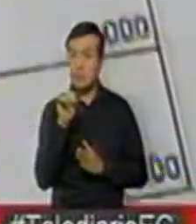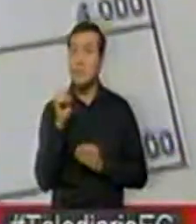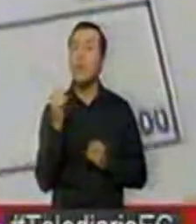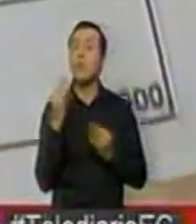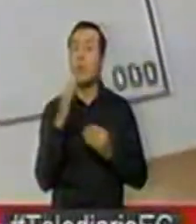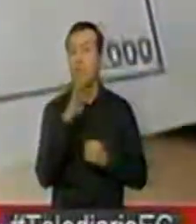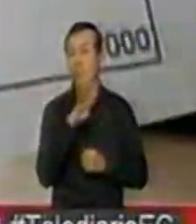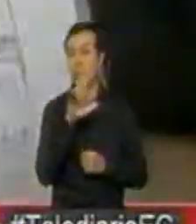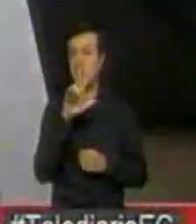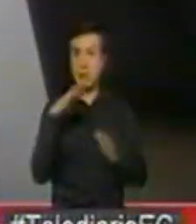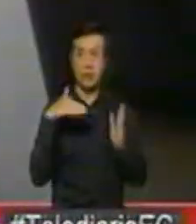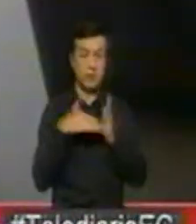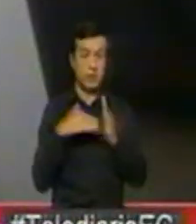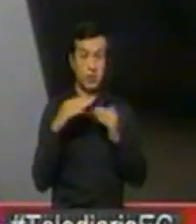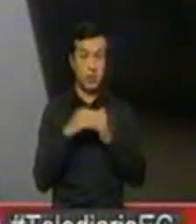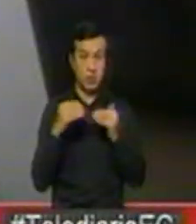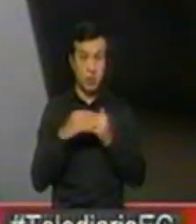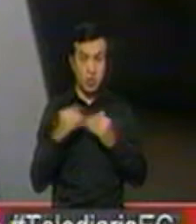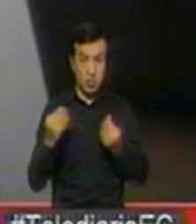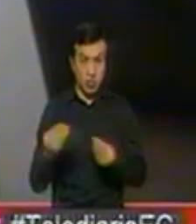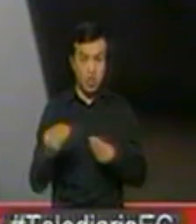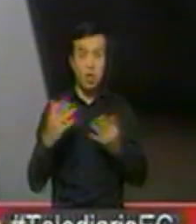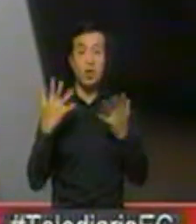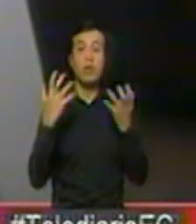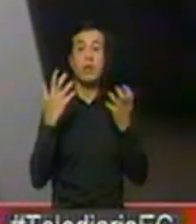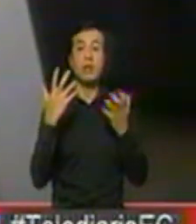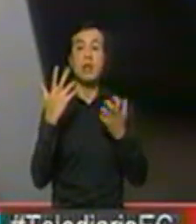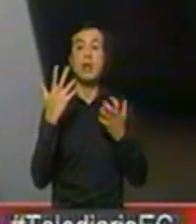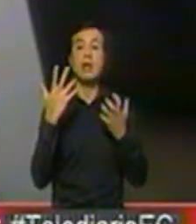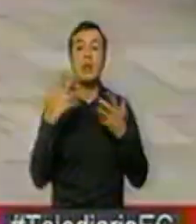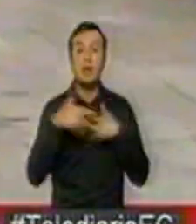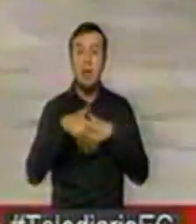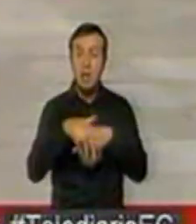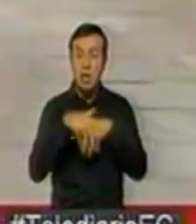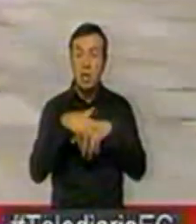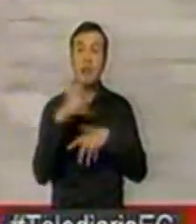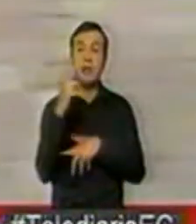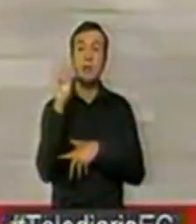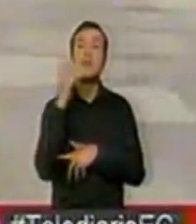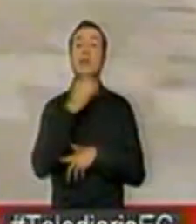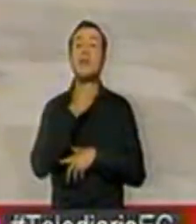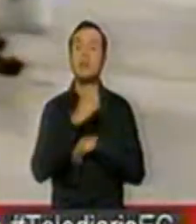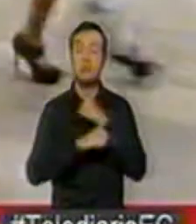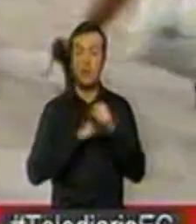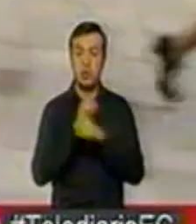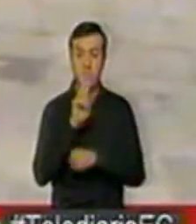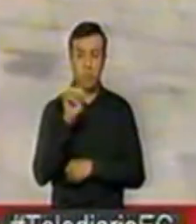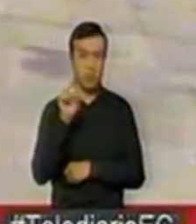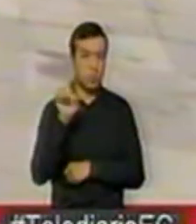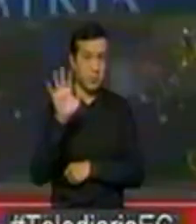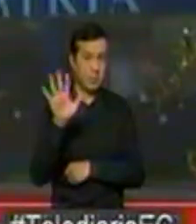de $43,000 para la marcha del 13 de agosto de 2015. Olga Velasco, Medios Públicos.